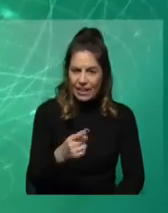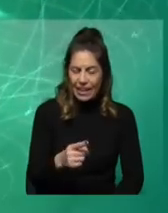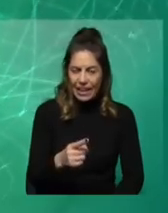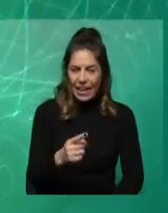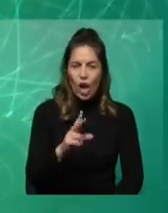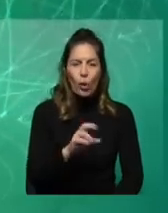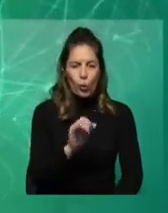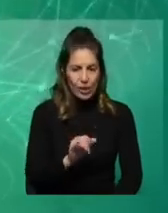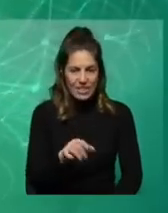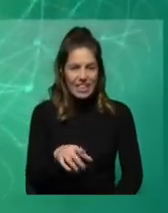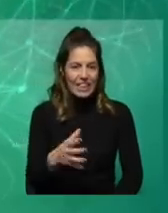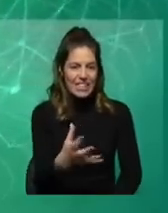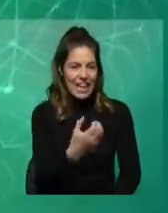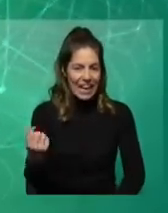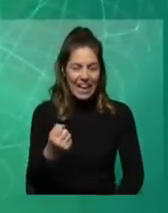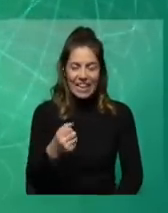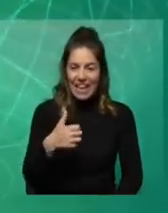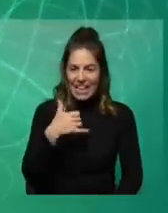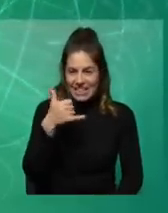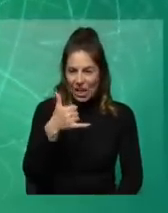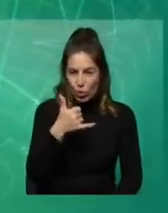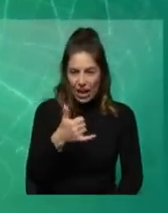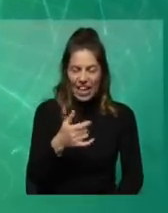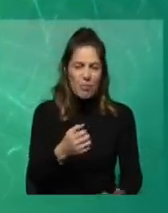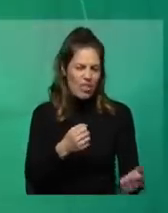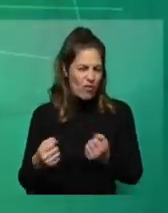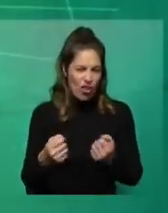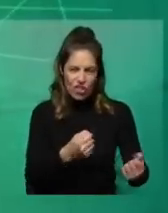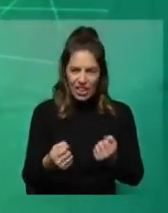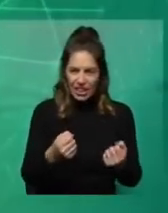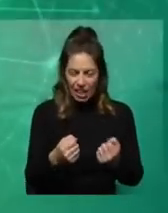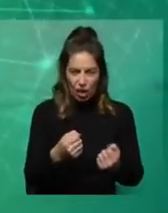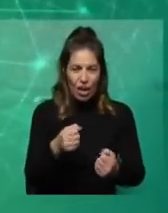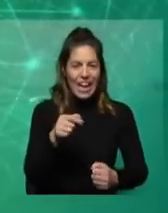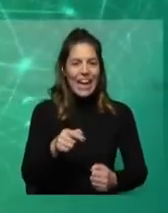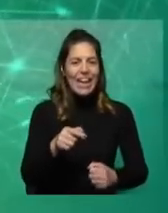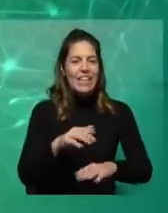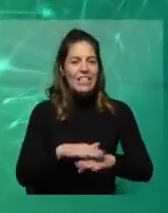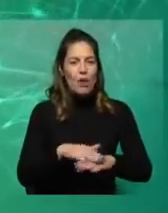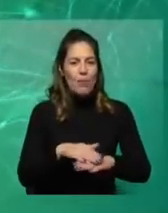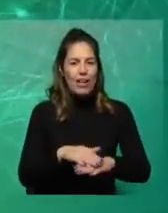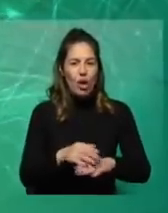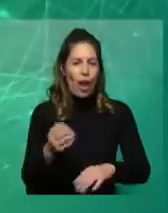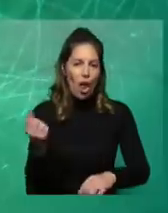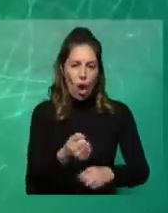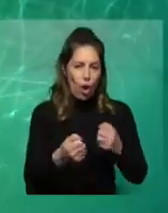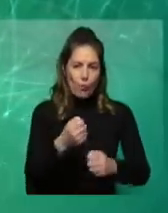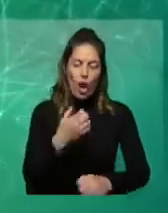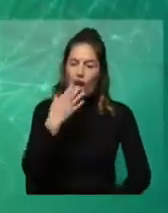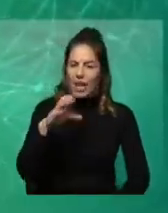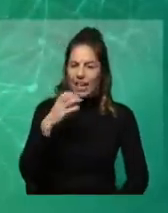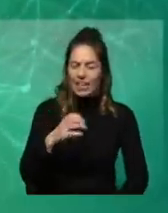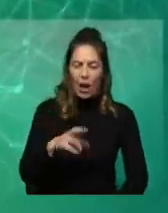el celular lo que desencadenó un forcejeo donde jóvenes reducido en ese marco Ruiz se lo golpeó en dos oportunidades mientras le gritaba